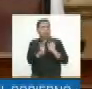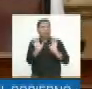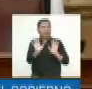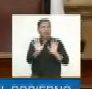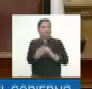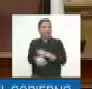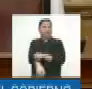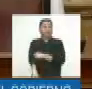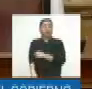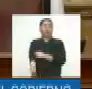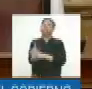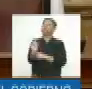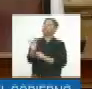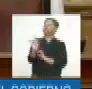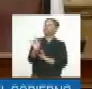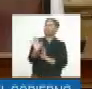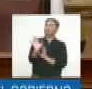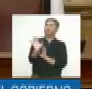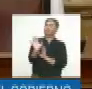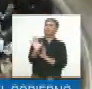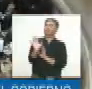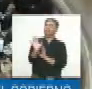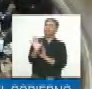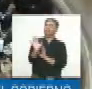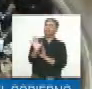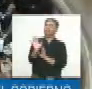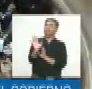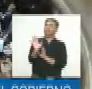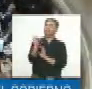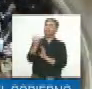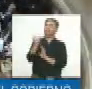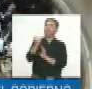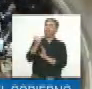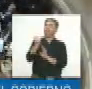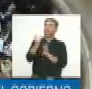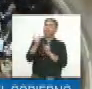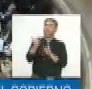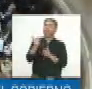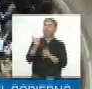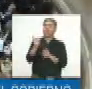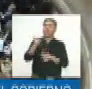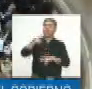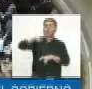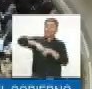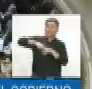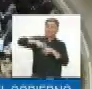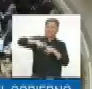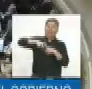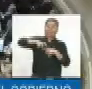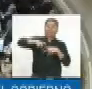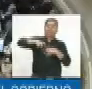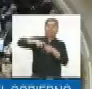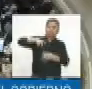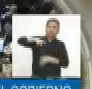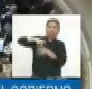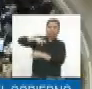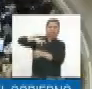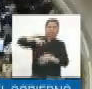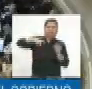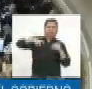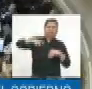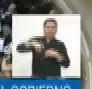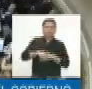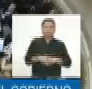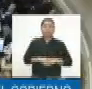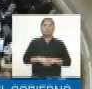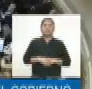cómo responde, ¿no?, a esos planteos. Seguramente, al ser el Senado representante de las provincias, ese tema va a ser uno de los principales. Escuché a